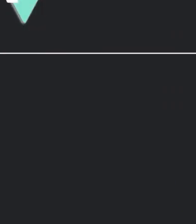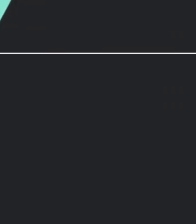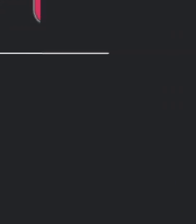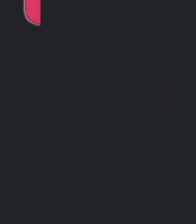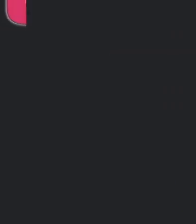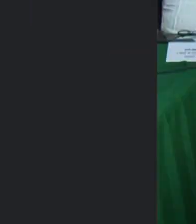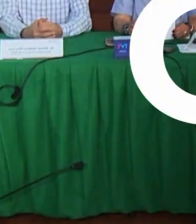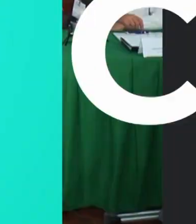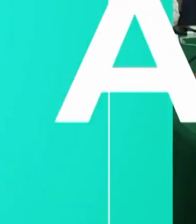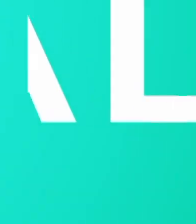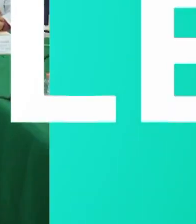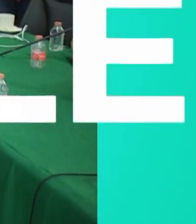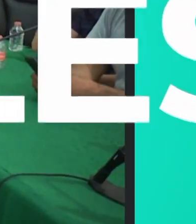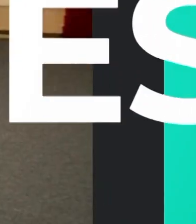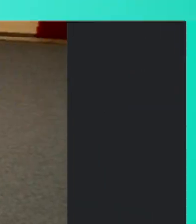de